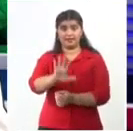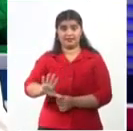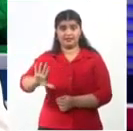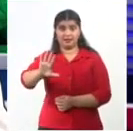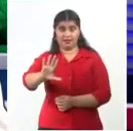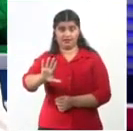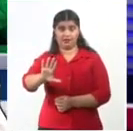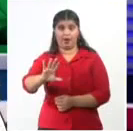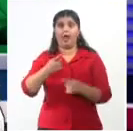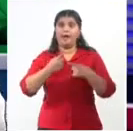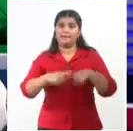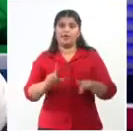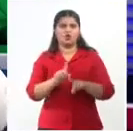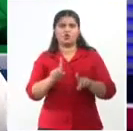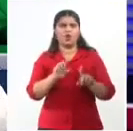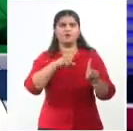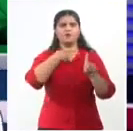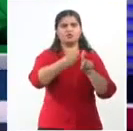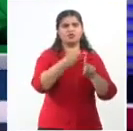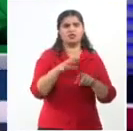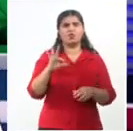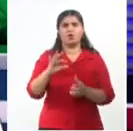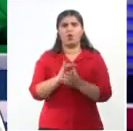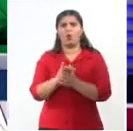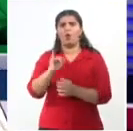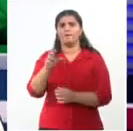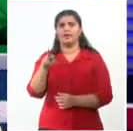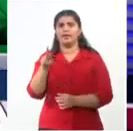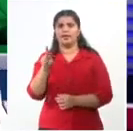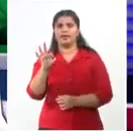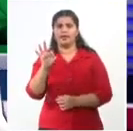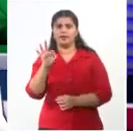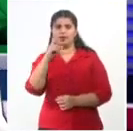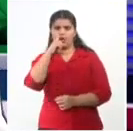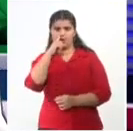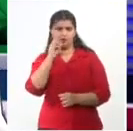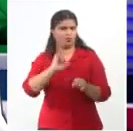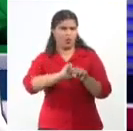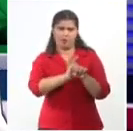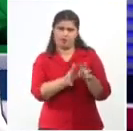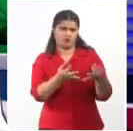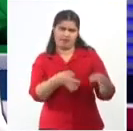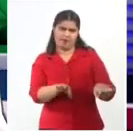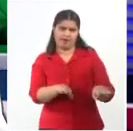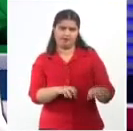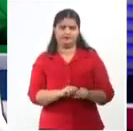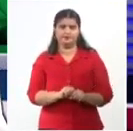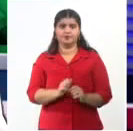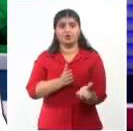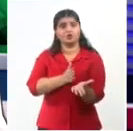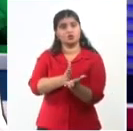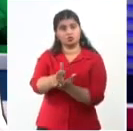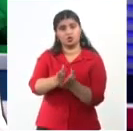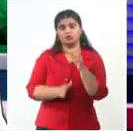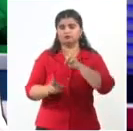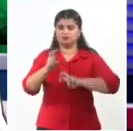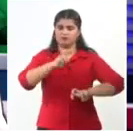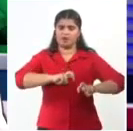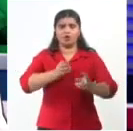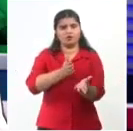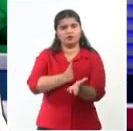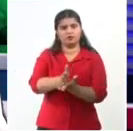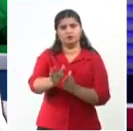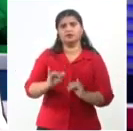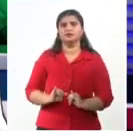Entonces, seguimos trabajando, no tenemos duda que podamos encontrar algún caso, y siempre con la transparencia que ha